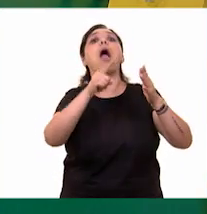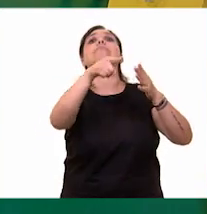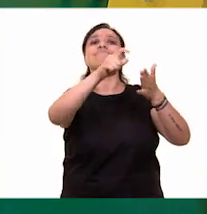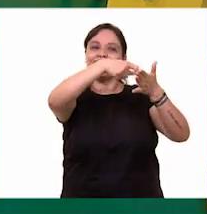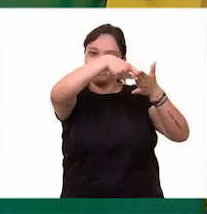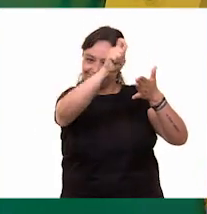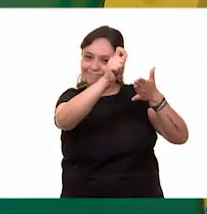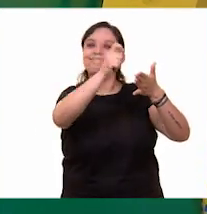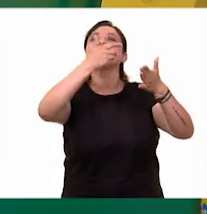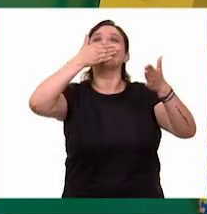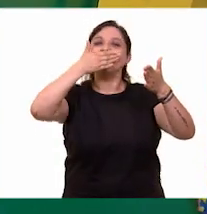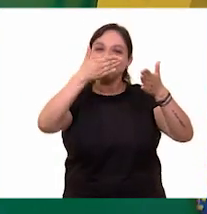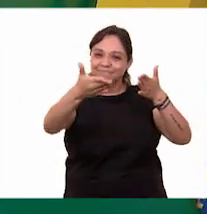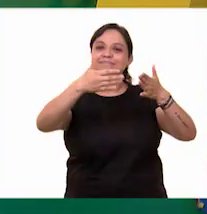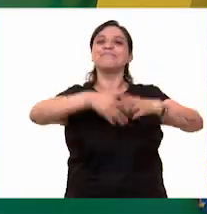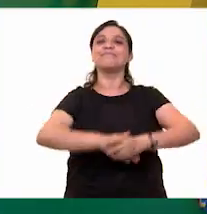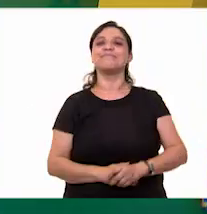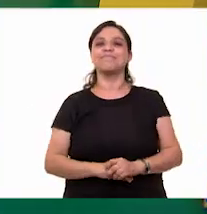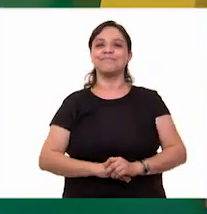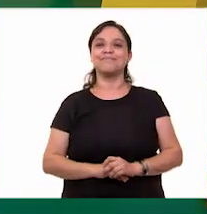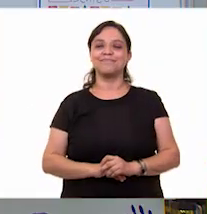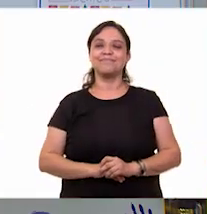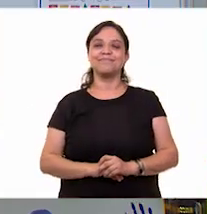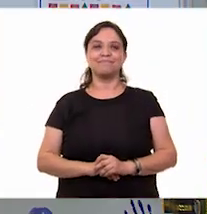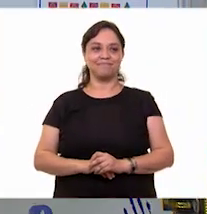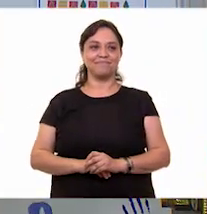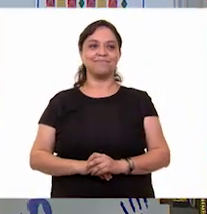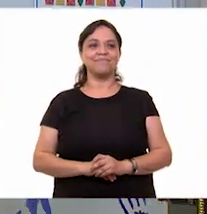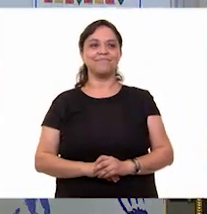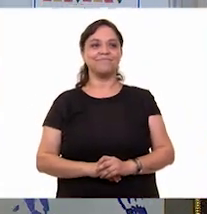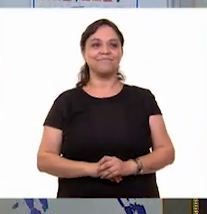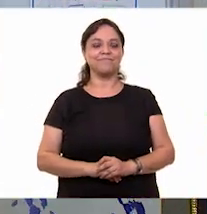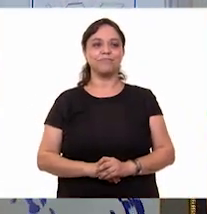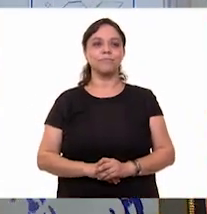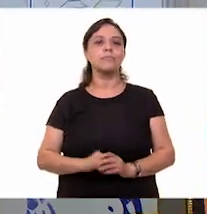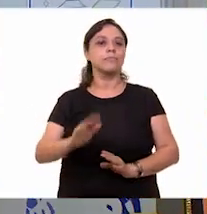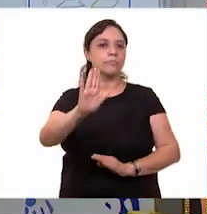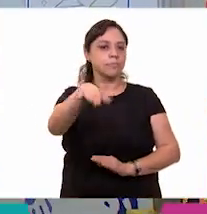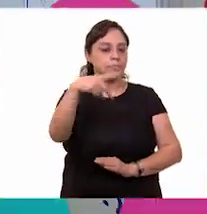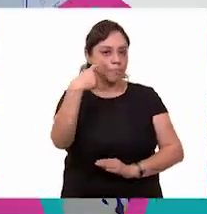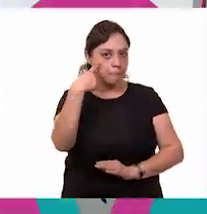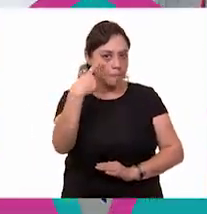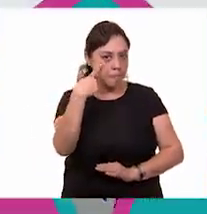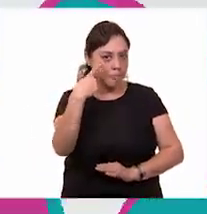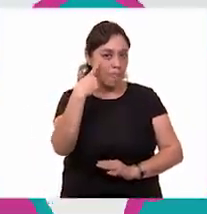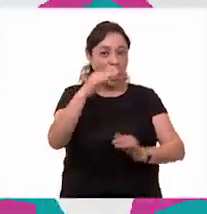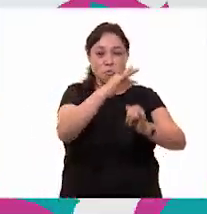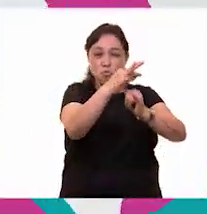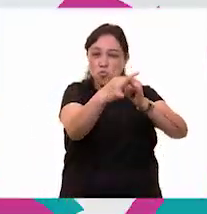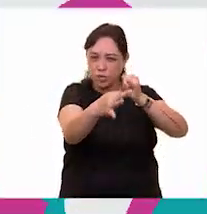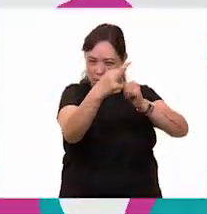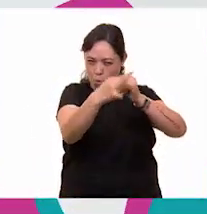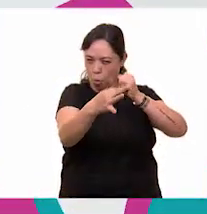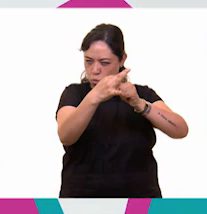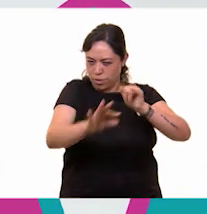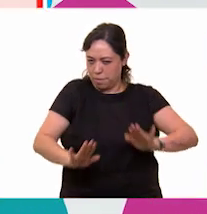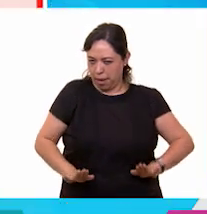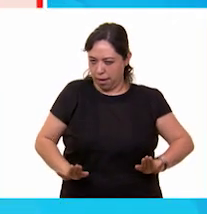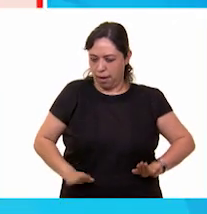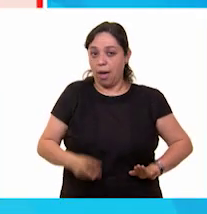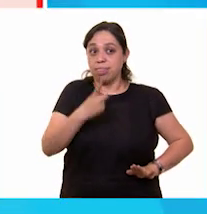figuras tienen estos lados rectos. Vamos, así muy es. Bien. Hey. Ahora, dice la última indicación.